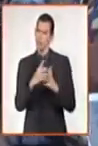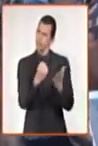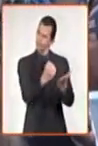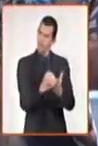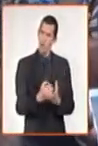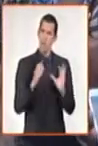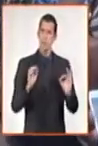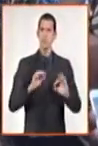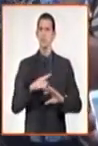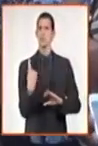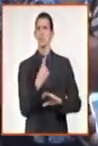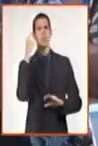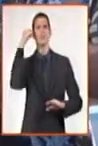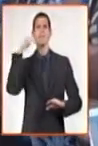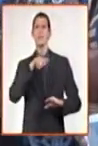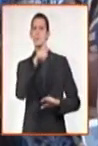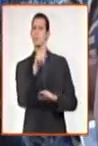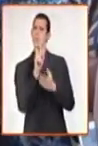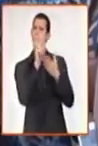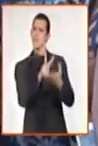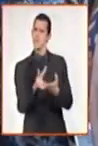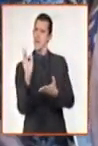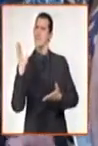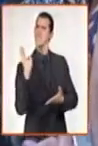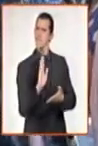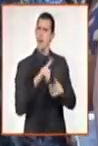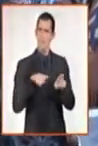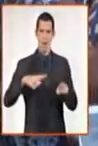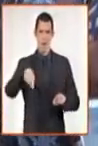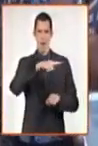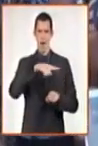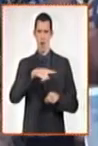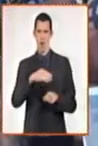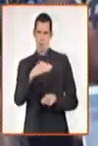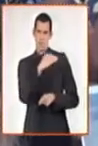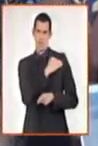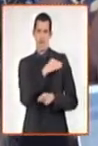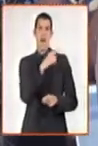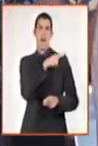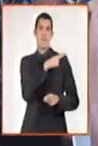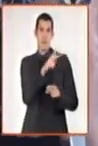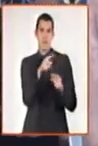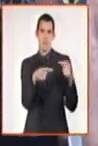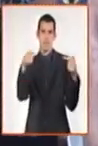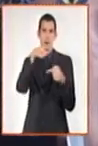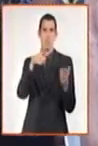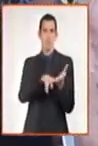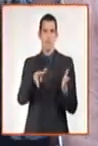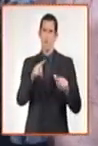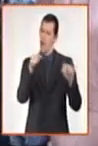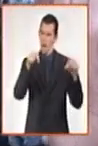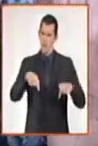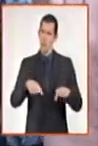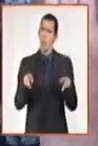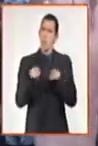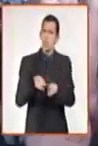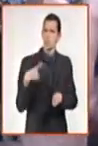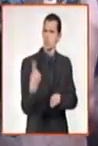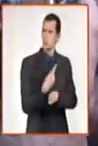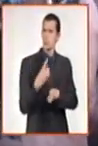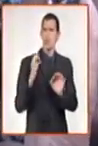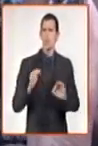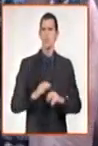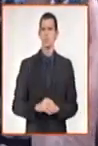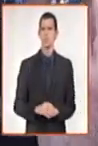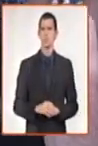pero aunque no fuese así, ellos estaban aquí con nosotros, con bota y con camisa, metidos con nosotros limpiando. Y así como tenemos